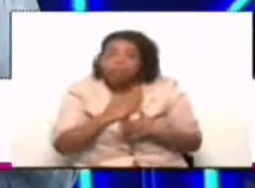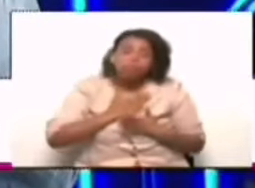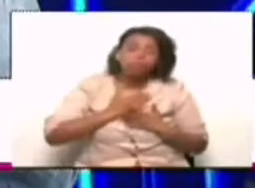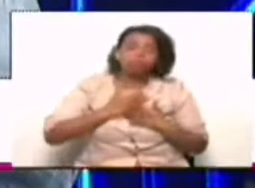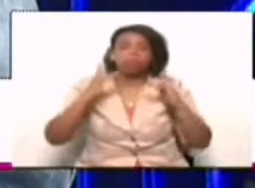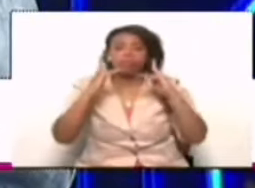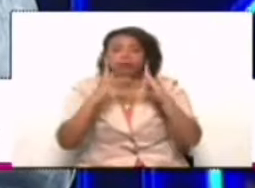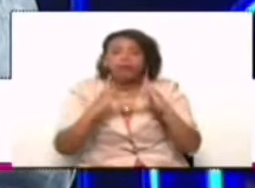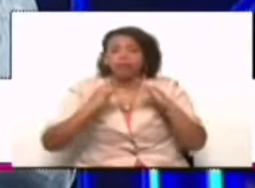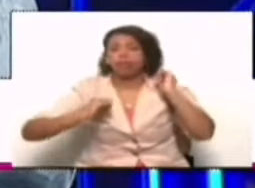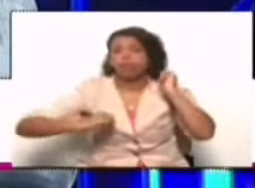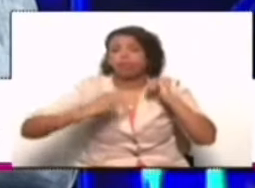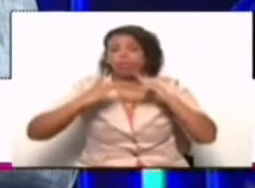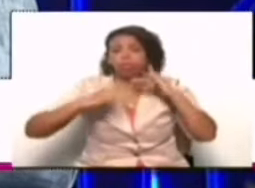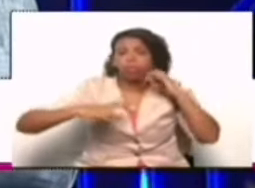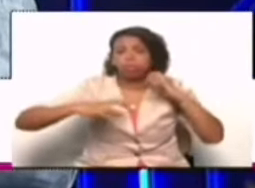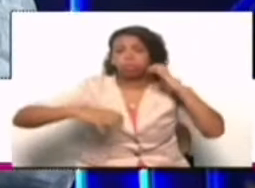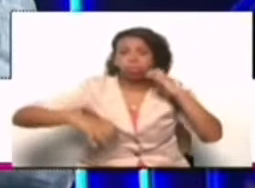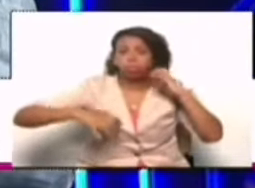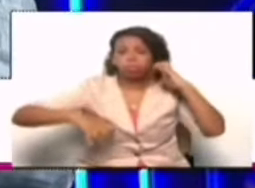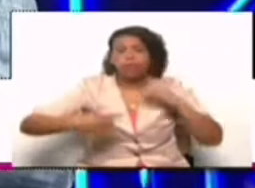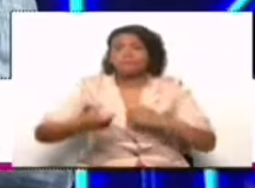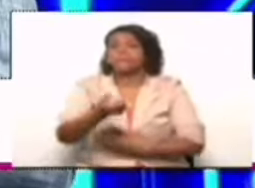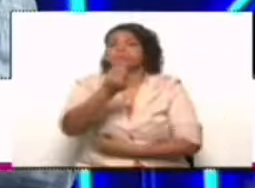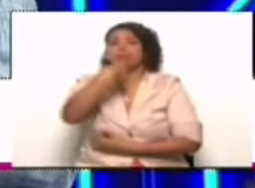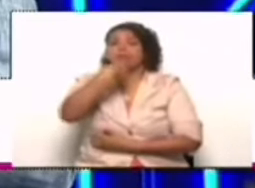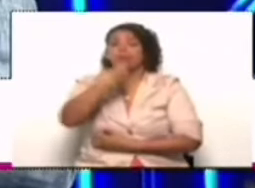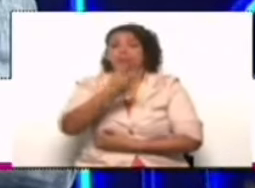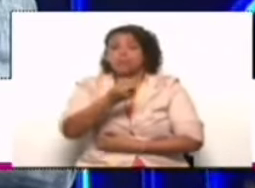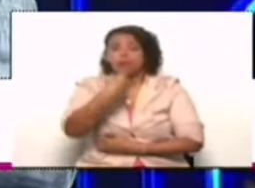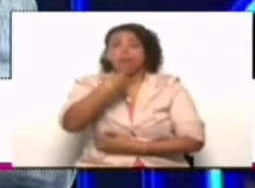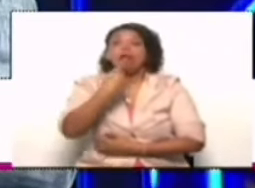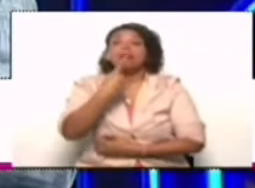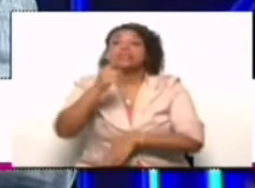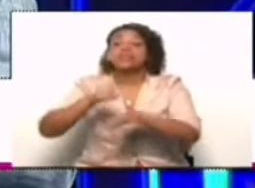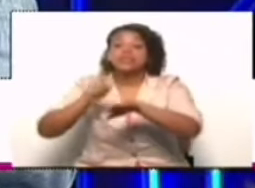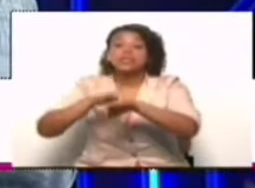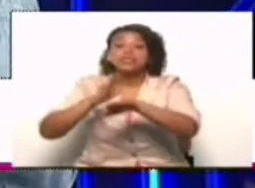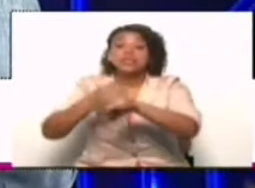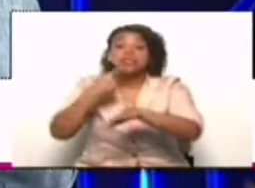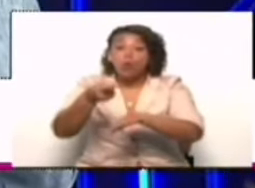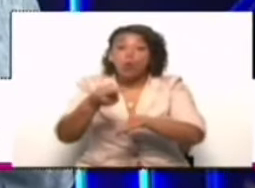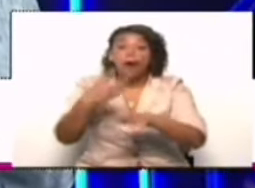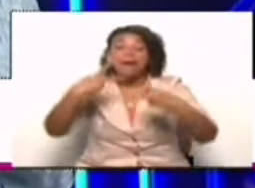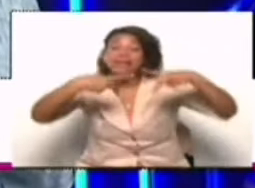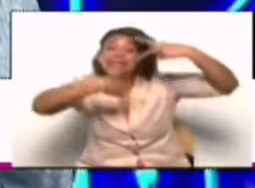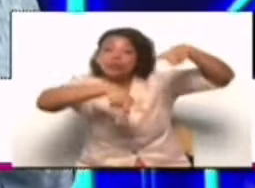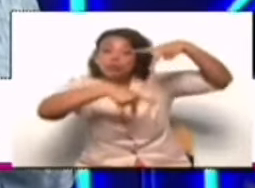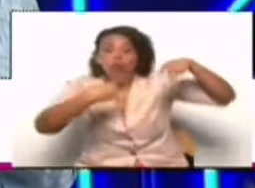sus convulsiones y decir que había tomado y decir que lo había visto en